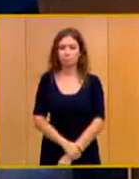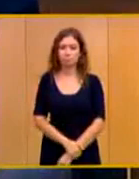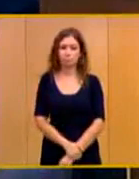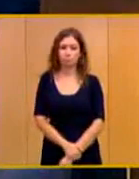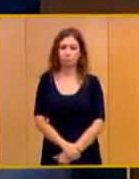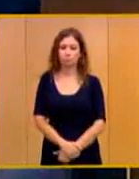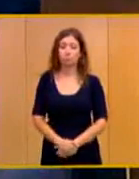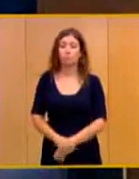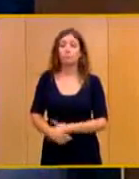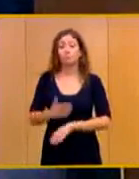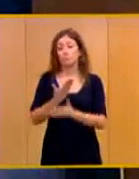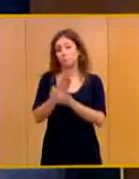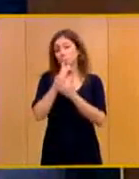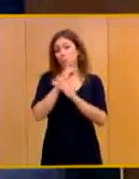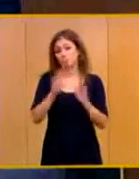Silencio, por favor.